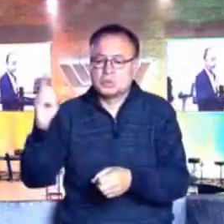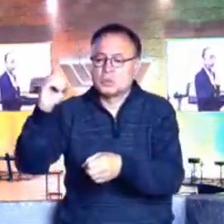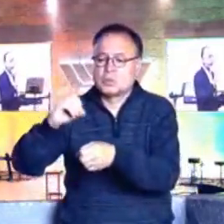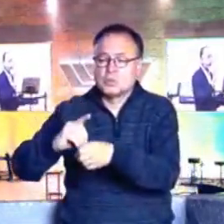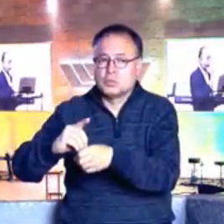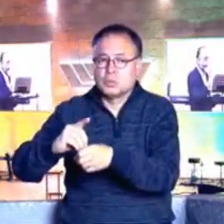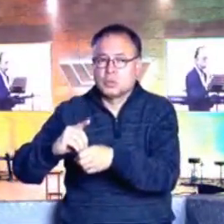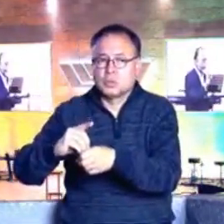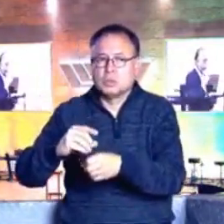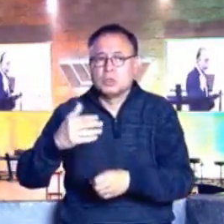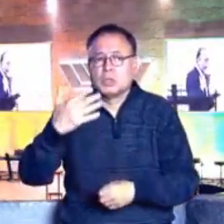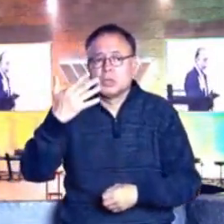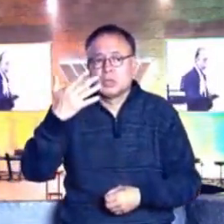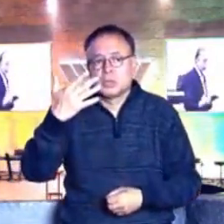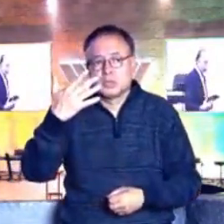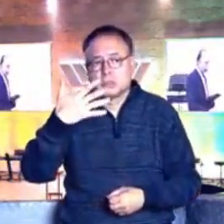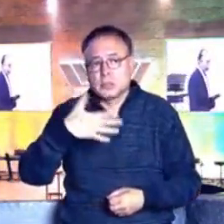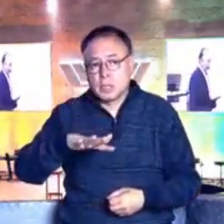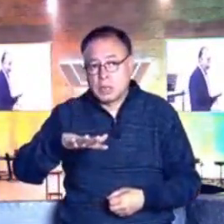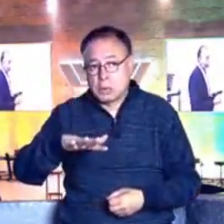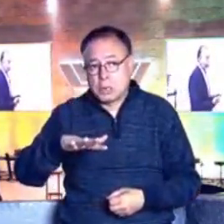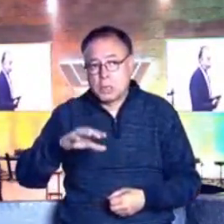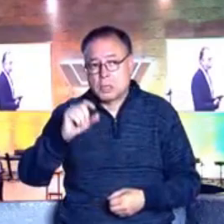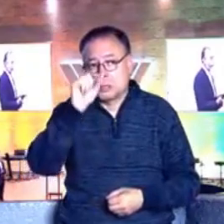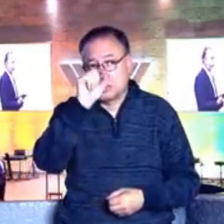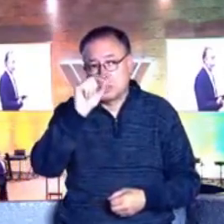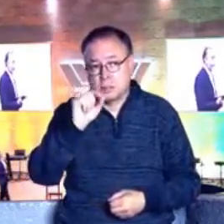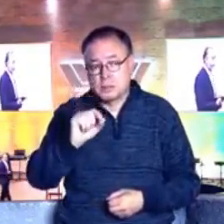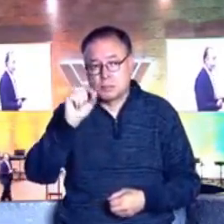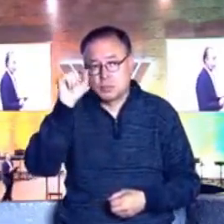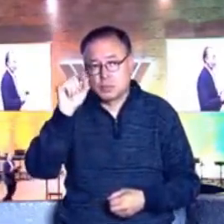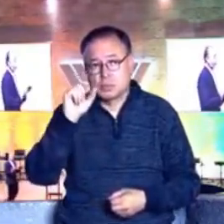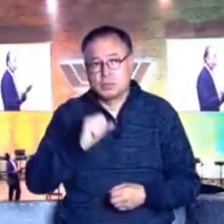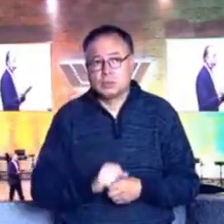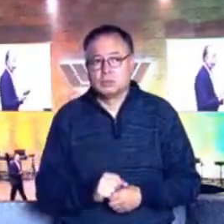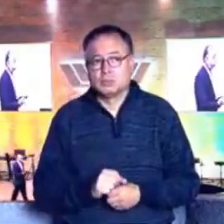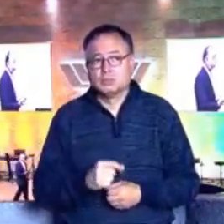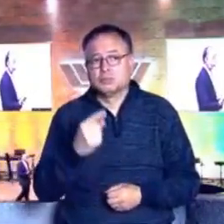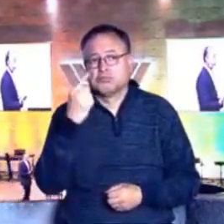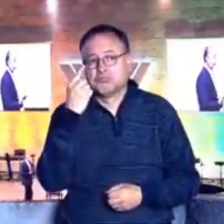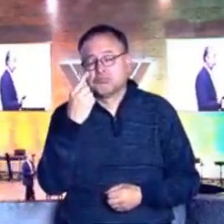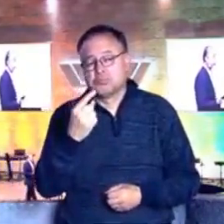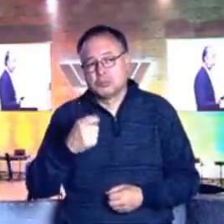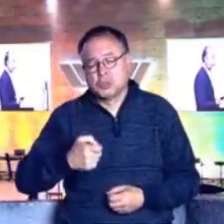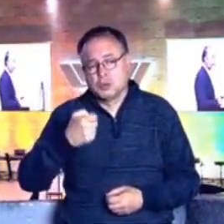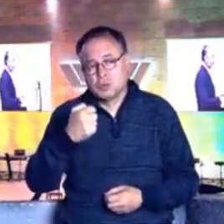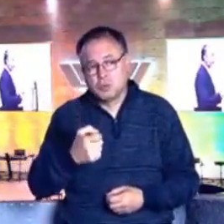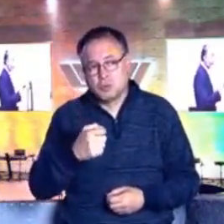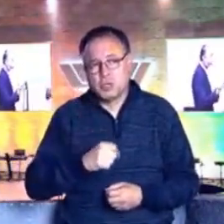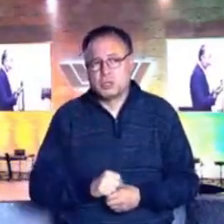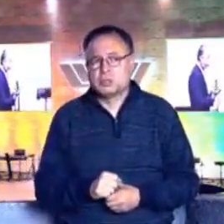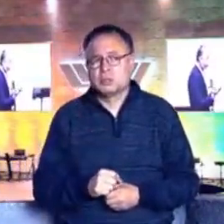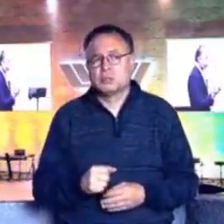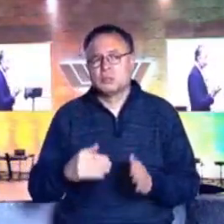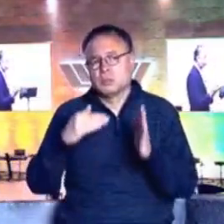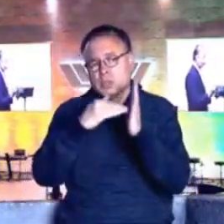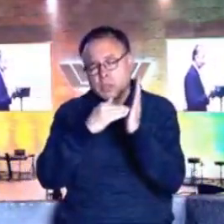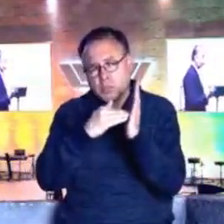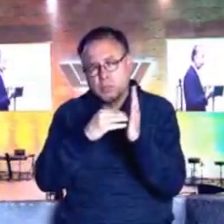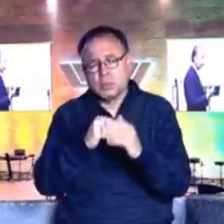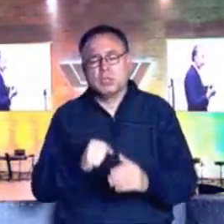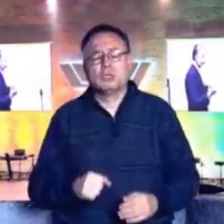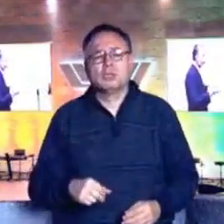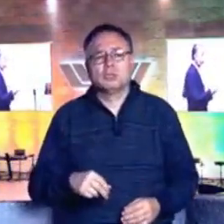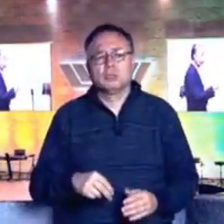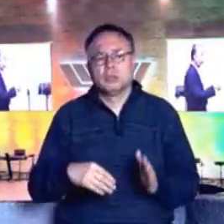punto si tengo un peso 10 centavos si tengo 100 y así sucesivamente